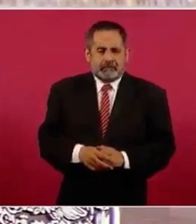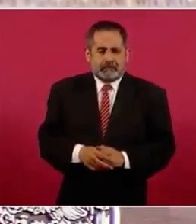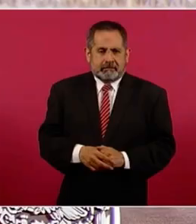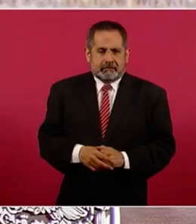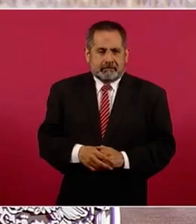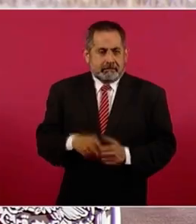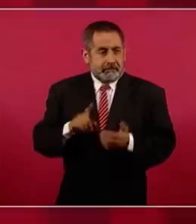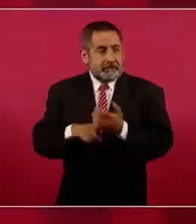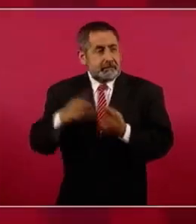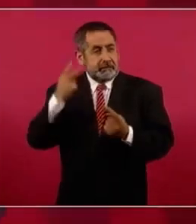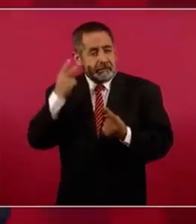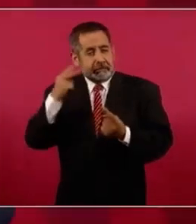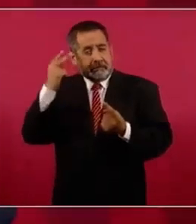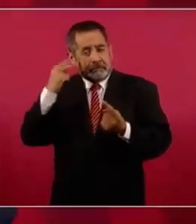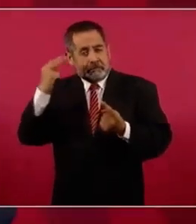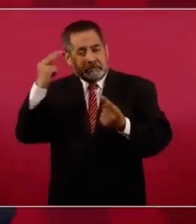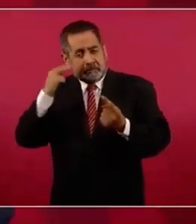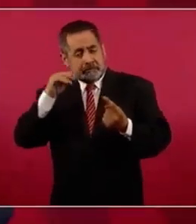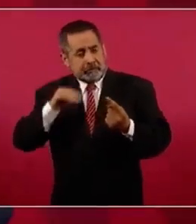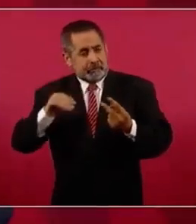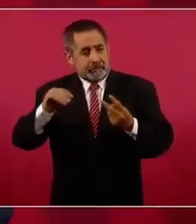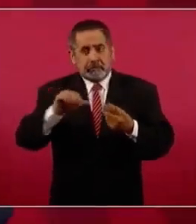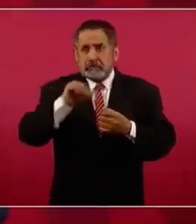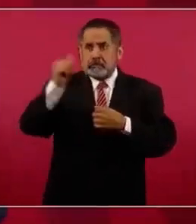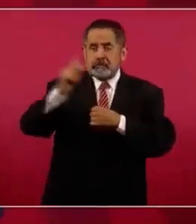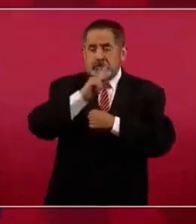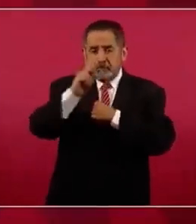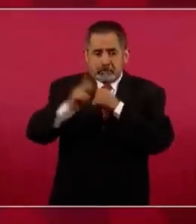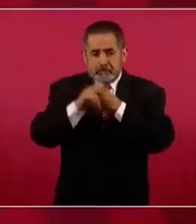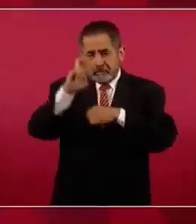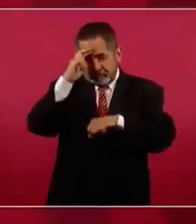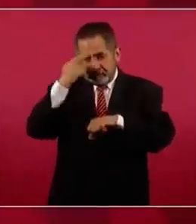¿Los viajes al extranjero?